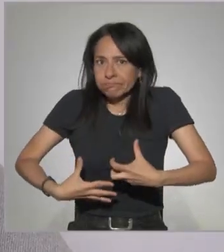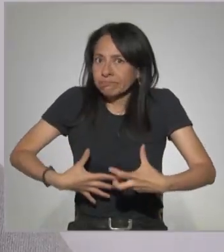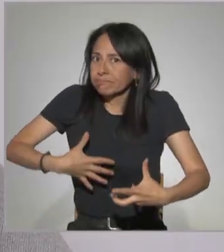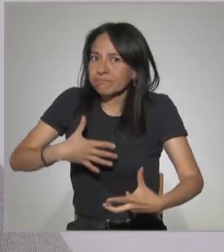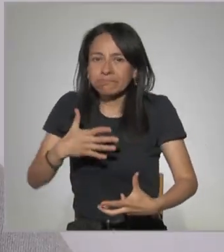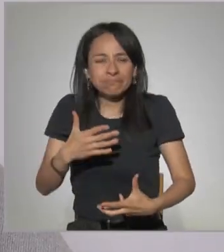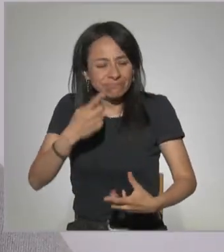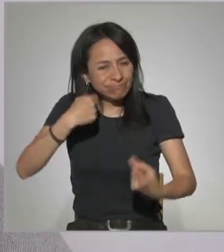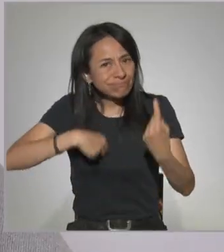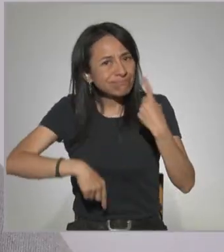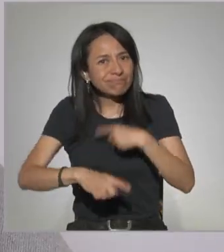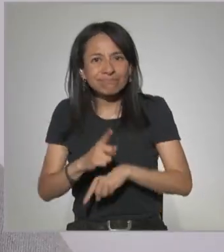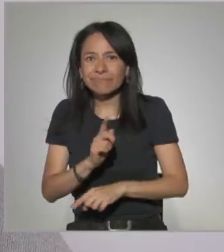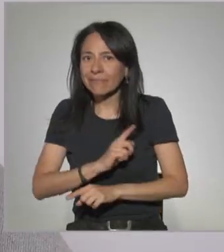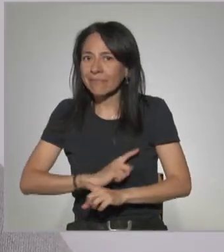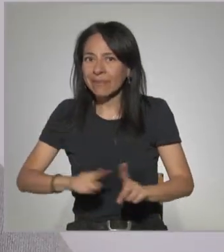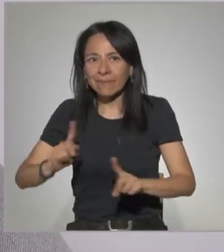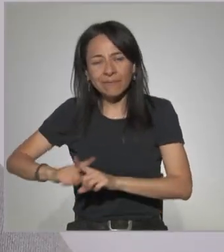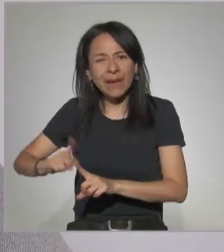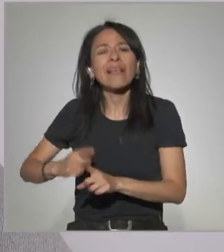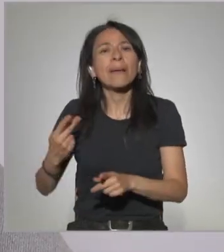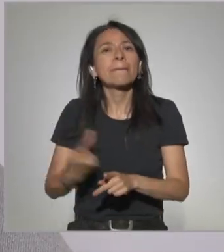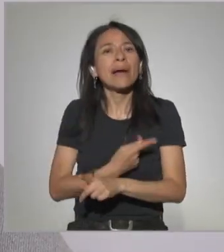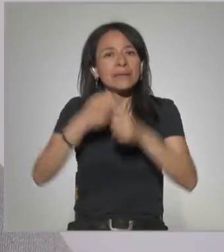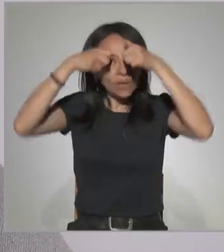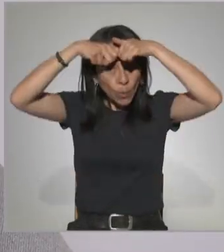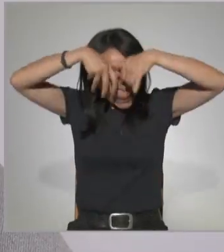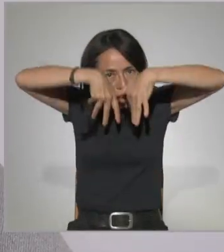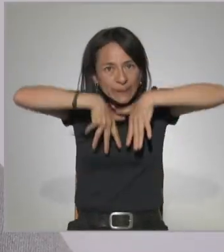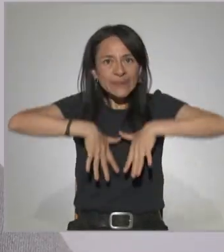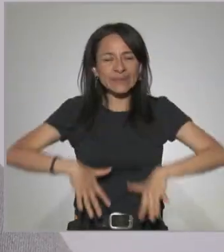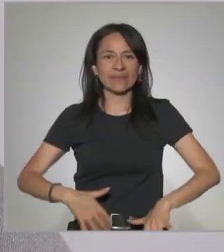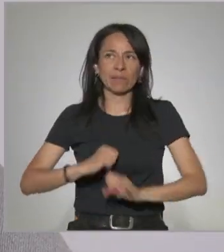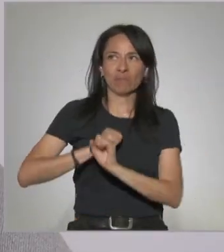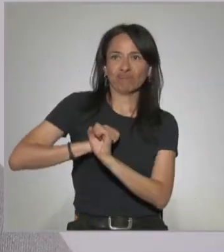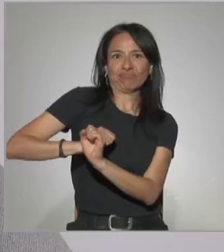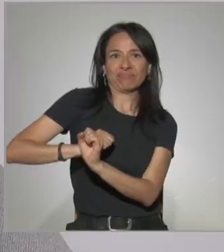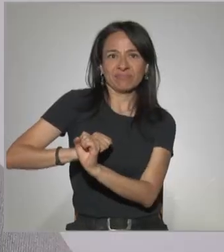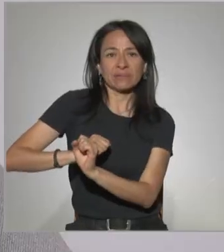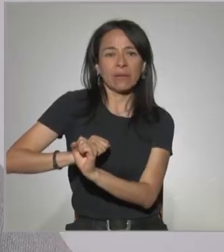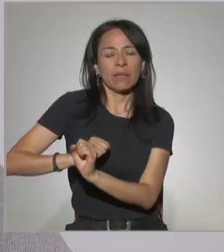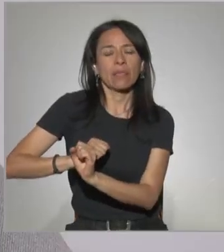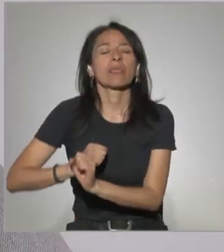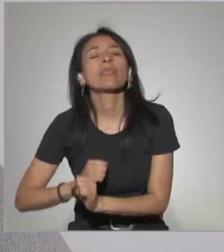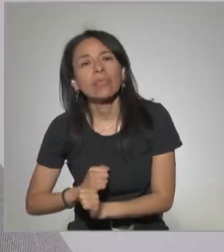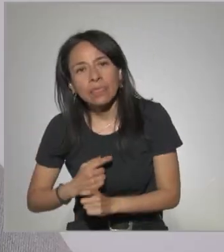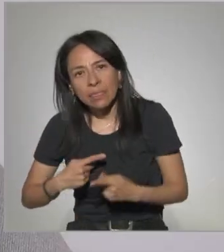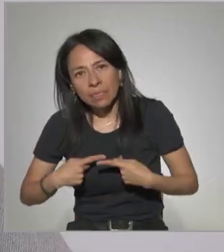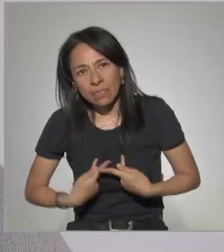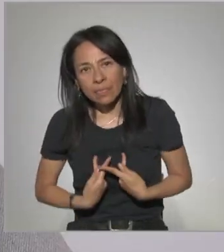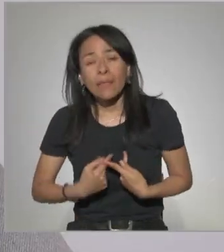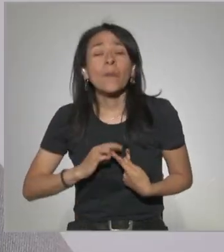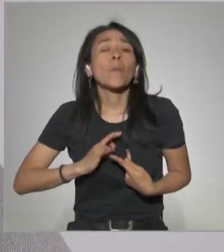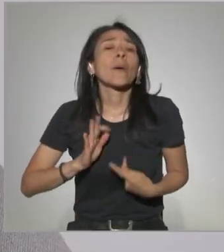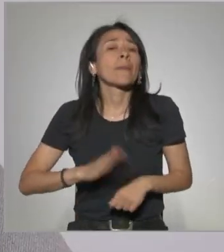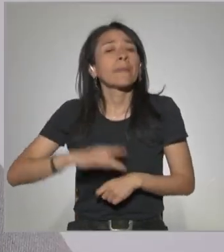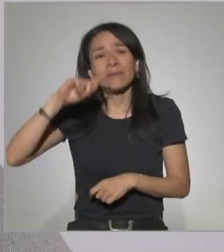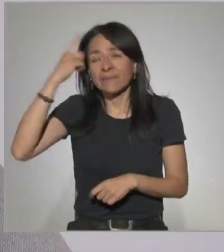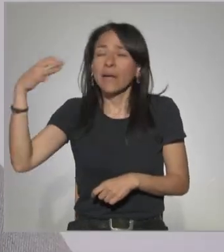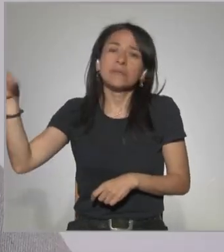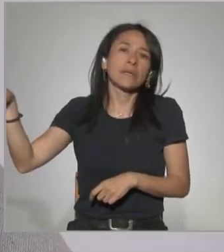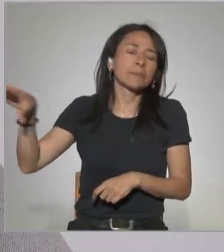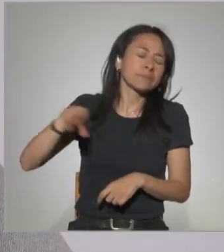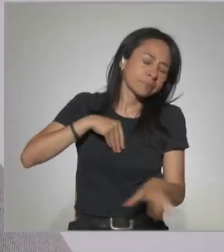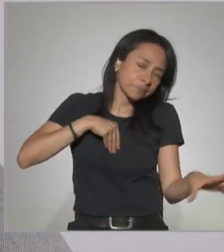hace que el sistema inmunológico esté menos fuerte y entonces somos más propensos a infecciones